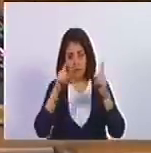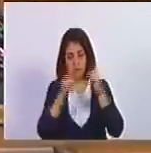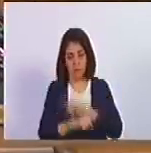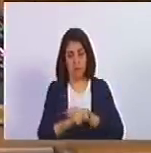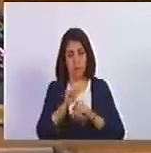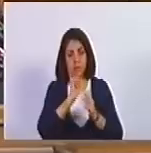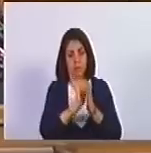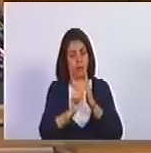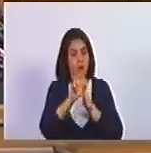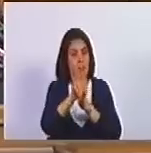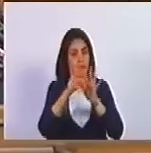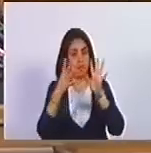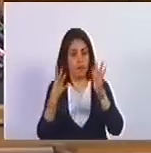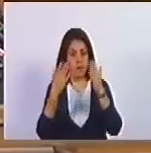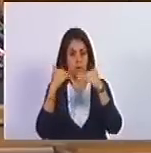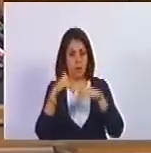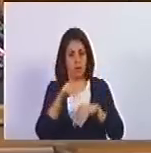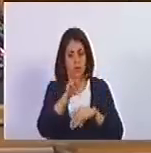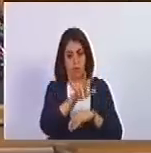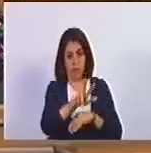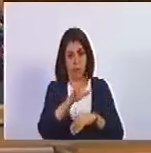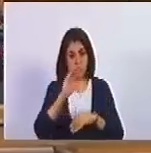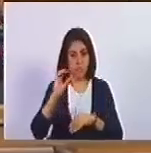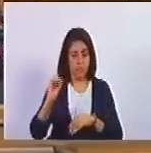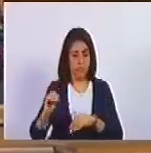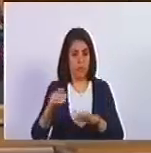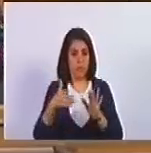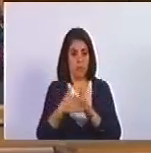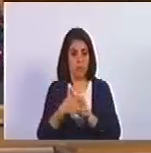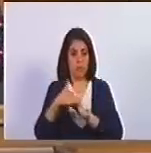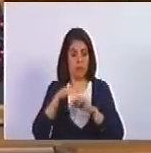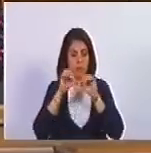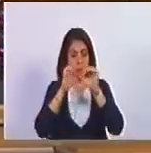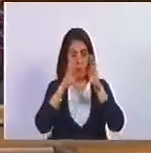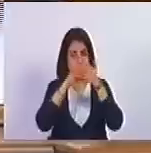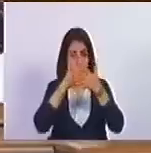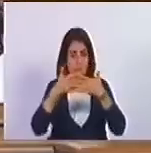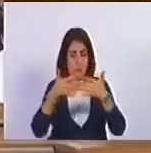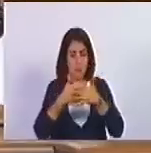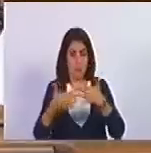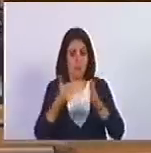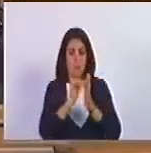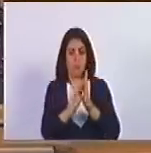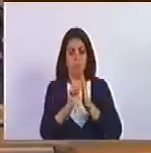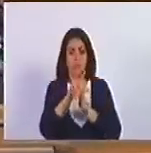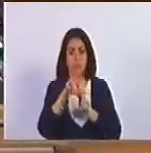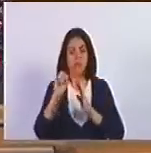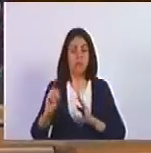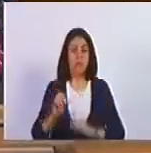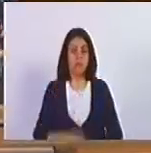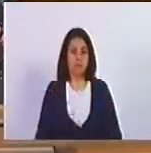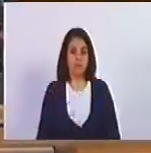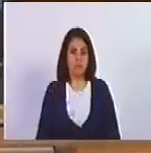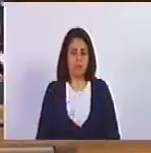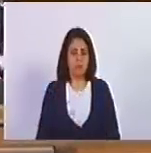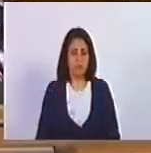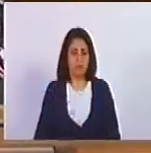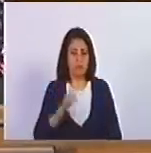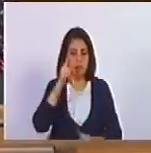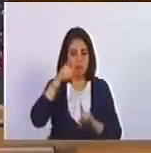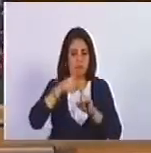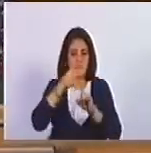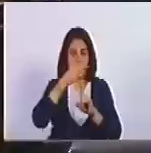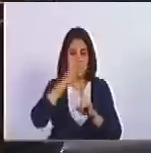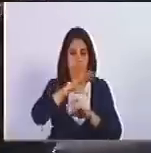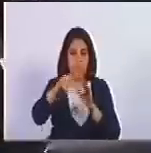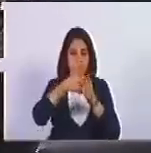artículo 29, que pasa a ser el artículo 30, el cual queda redactado en los siguientes términos. Artículo 30. A los fines de